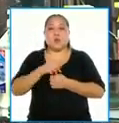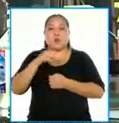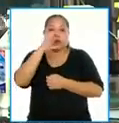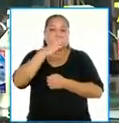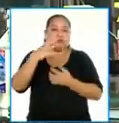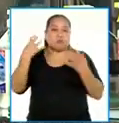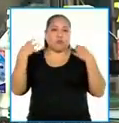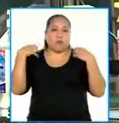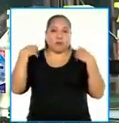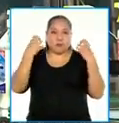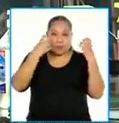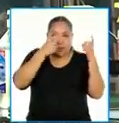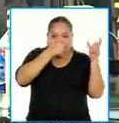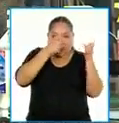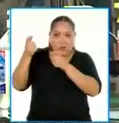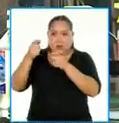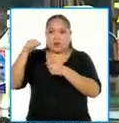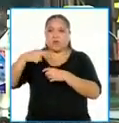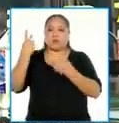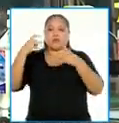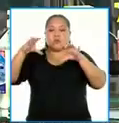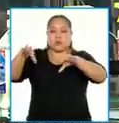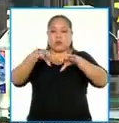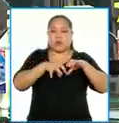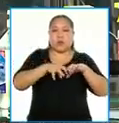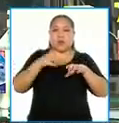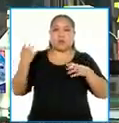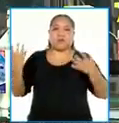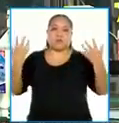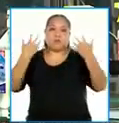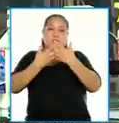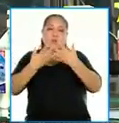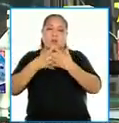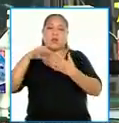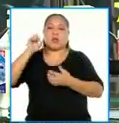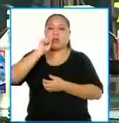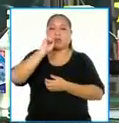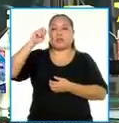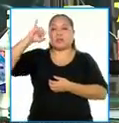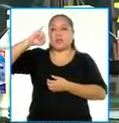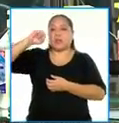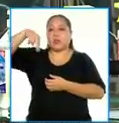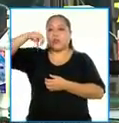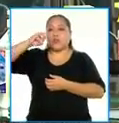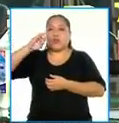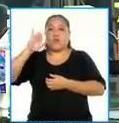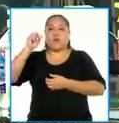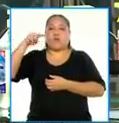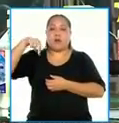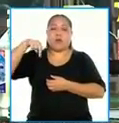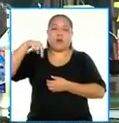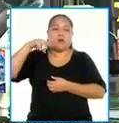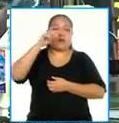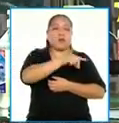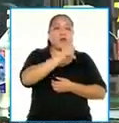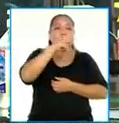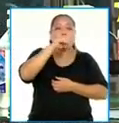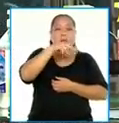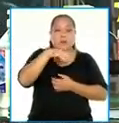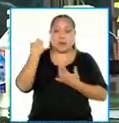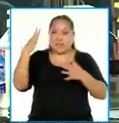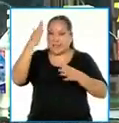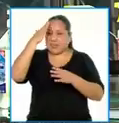entre el laboratorio Sinopharm y el MINSA. ¿Es eso cierto? A una semana de destapado el escándalo, ¿ya tiene conocimiento de la real